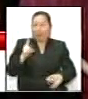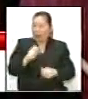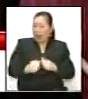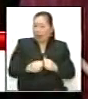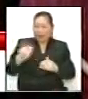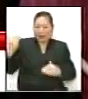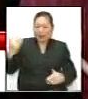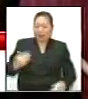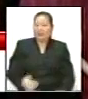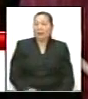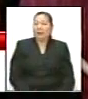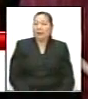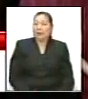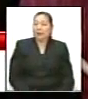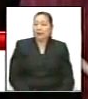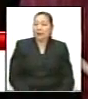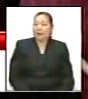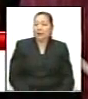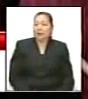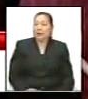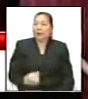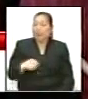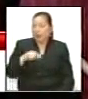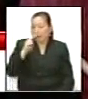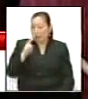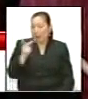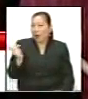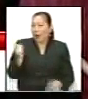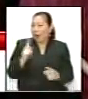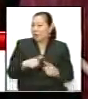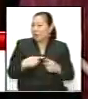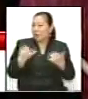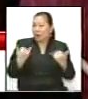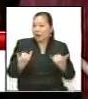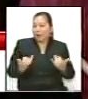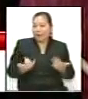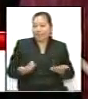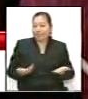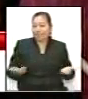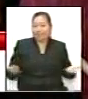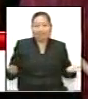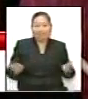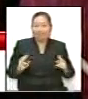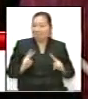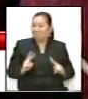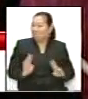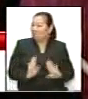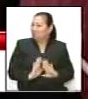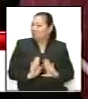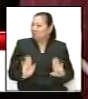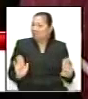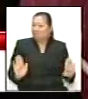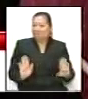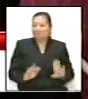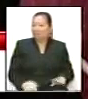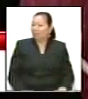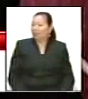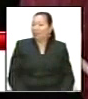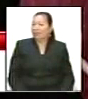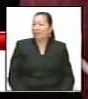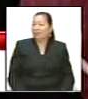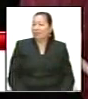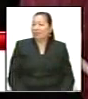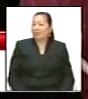Estos desastres en gran parte de nuestro país hasta la fecha no se ven, no, que han